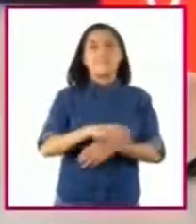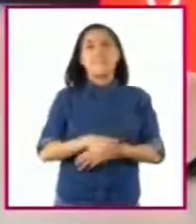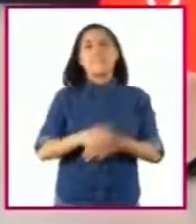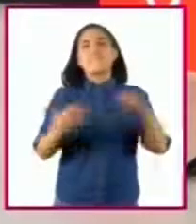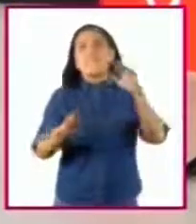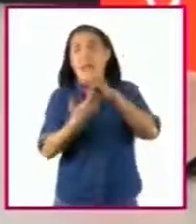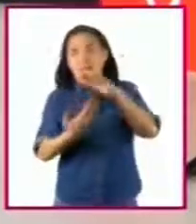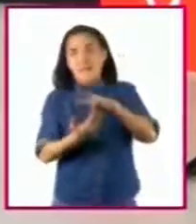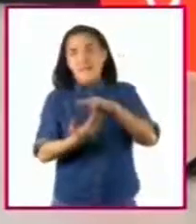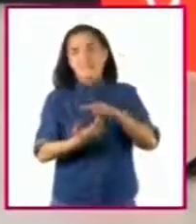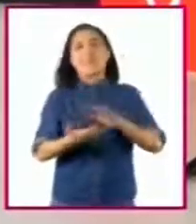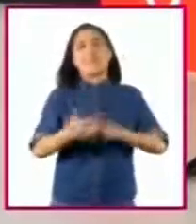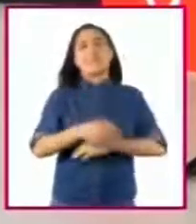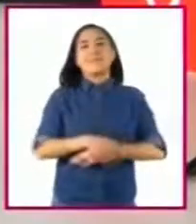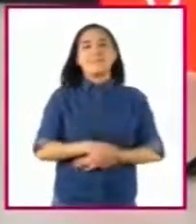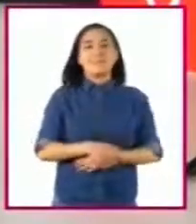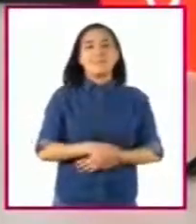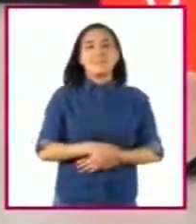una mesa.